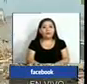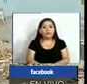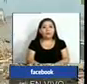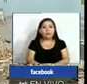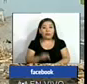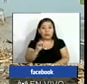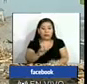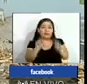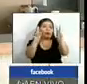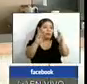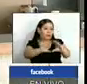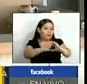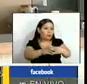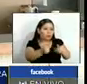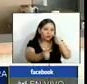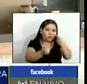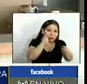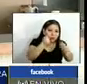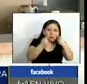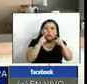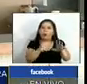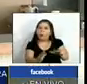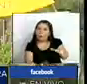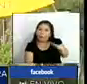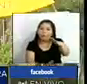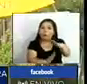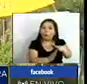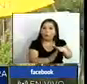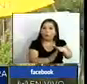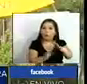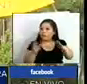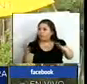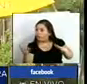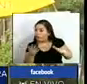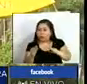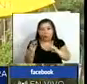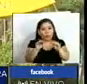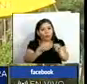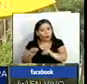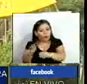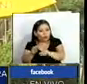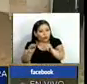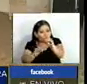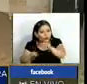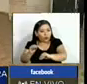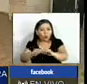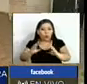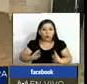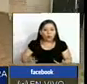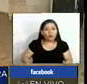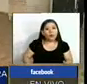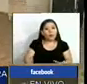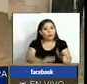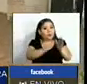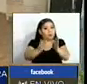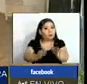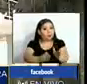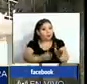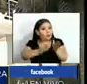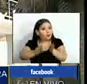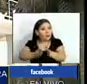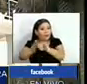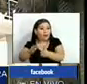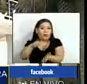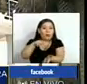El rubro del turismo continúa en pausa. Si no hay cambios en los planes de gobierno, la reapertura gradual correspondiente a la